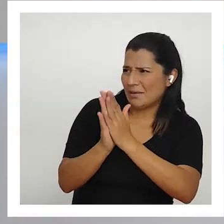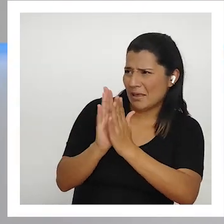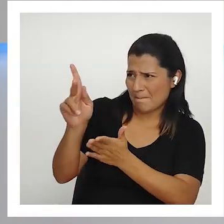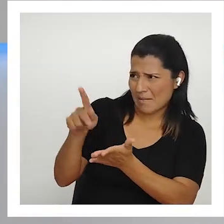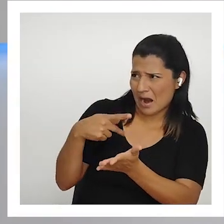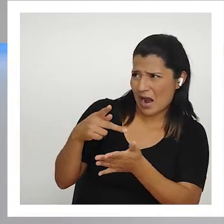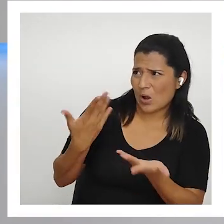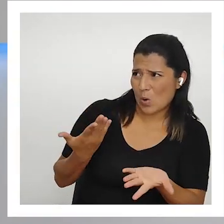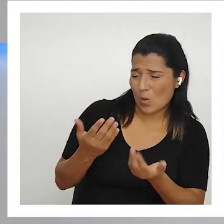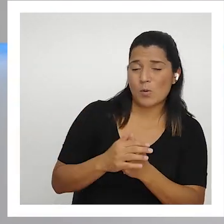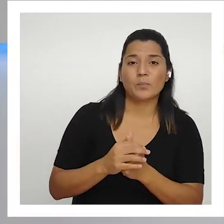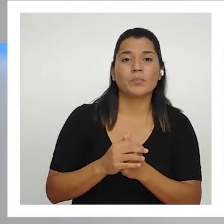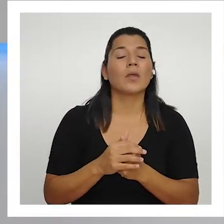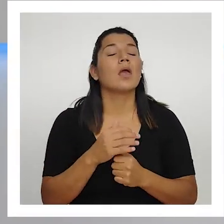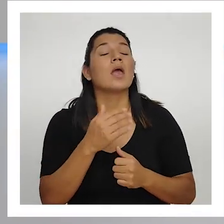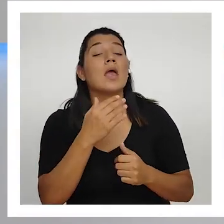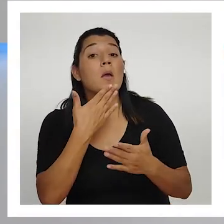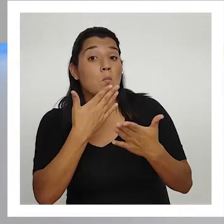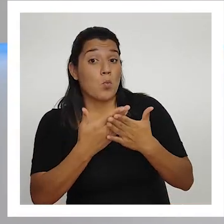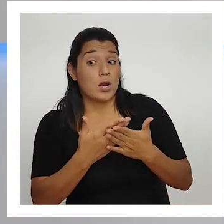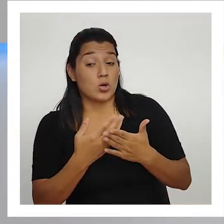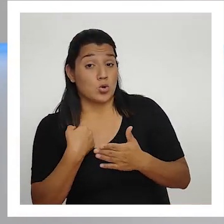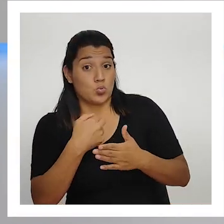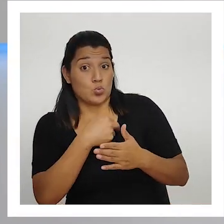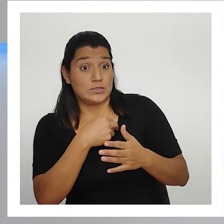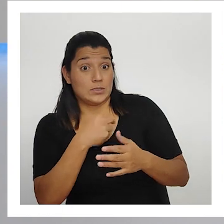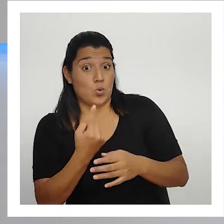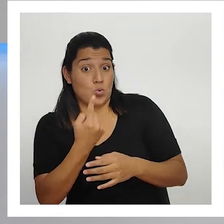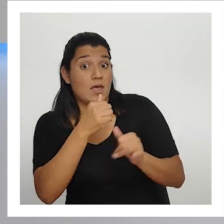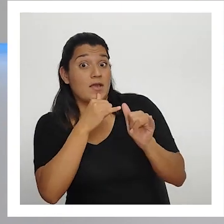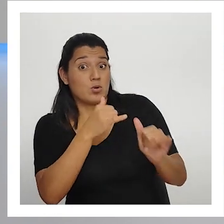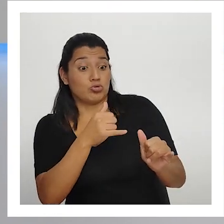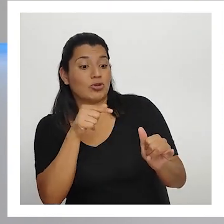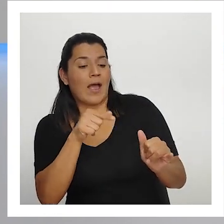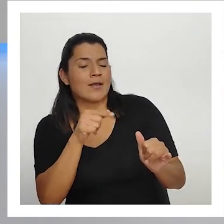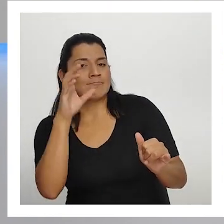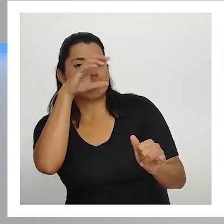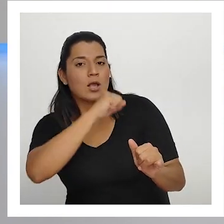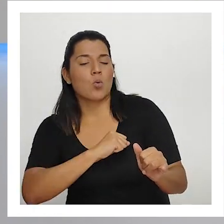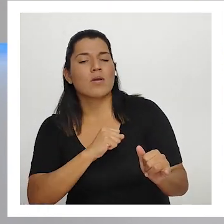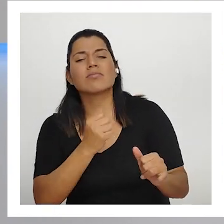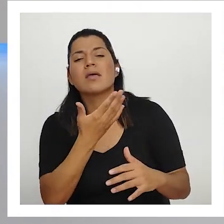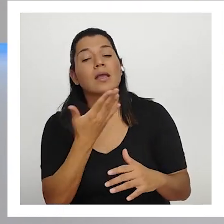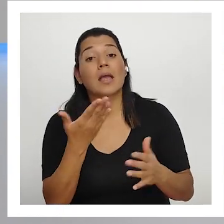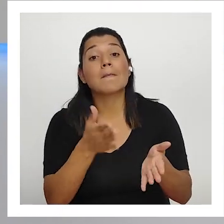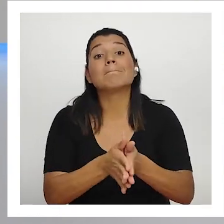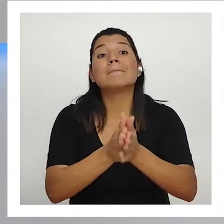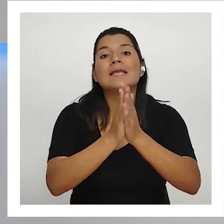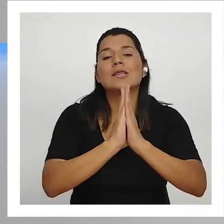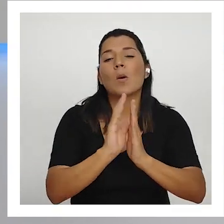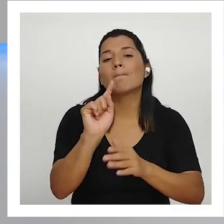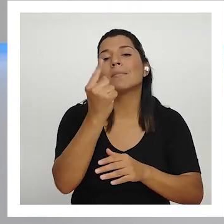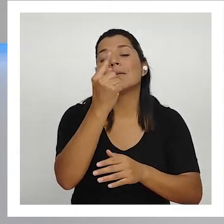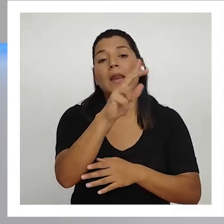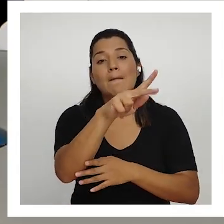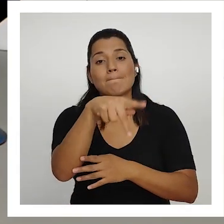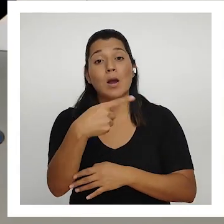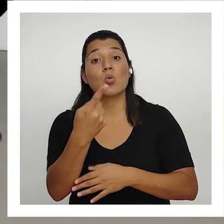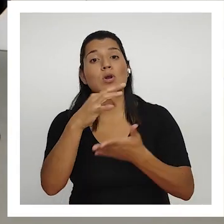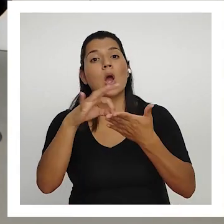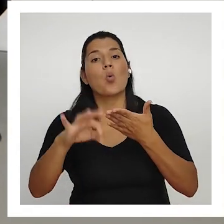interposición de la denuncia implica un menor tiempo de abordaje investigativo. Ante un menor tiempo nosotros vamos a tener mayor capacidad de recuperar prueba.